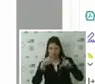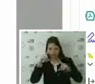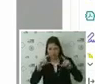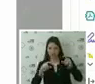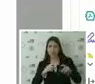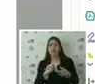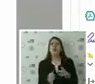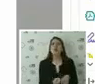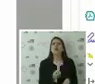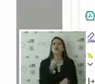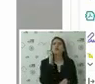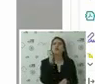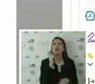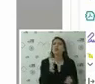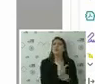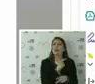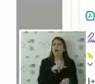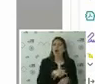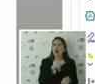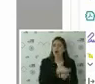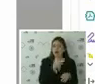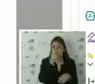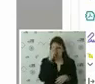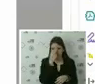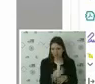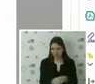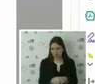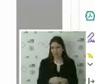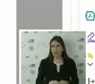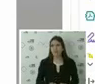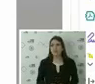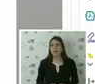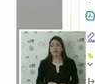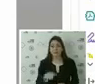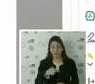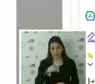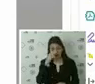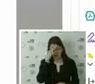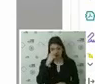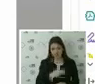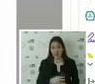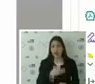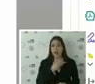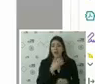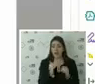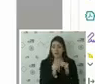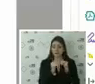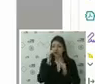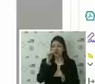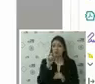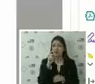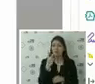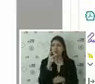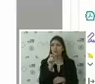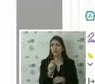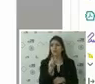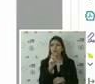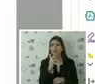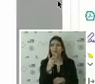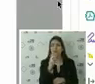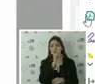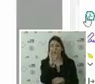pasando actualmente en el país gracias a la diferencia en el género. En México se registró un aumento del 22.3% en las llamadas